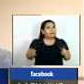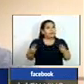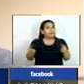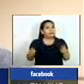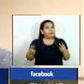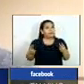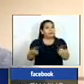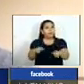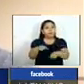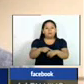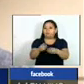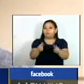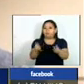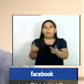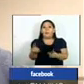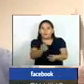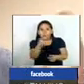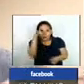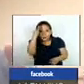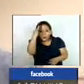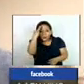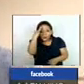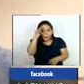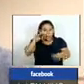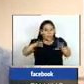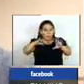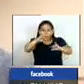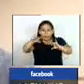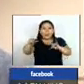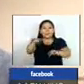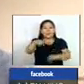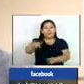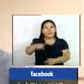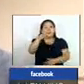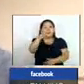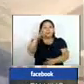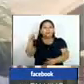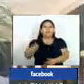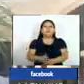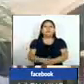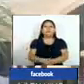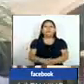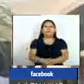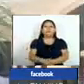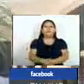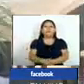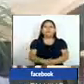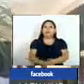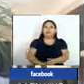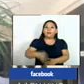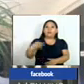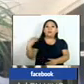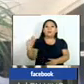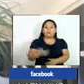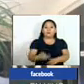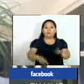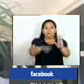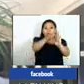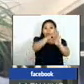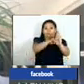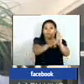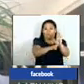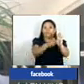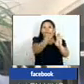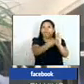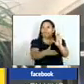al menor número la cantidad de casos positivos que andan circulando en el territorio de un país. Debe ser un requisito importante porque de esta